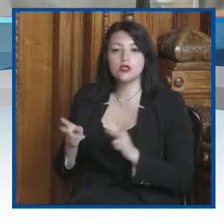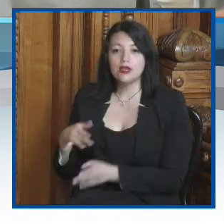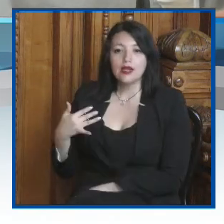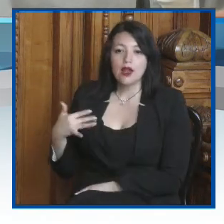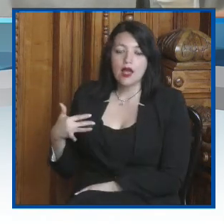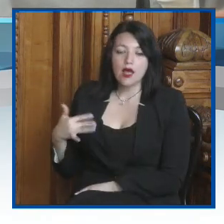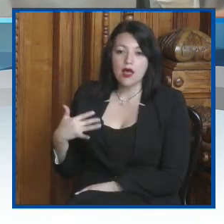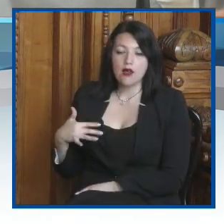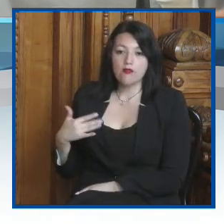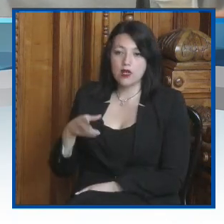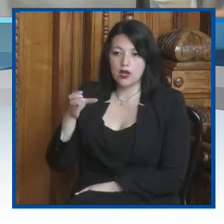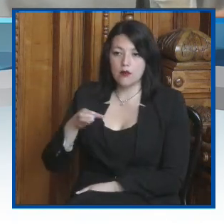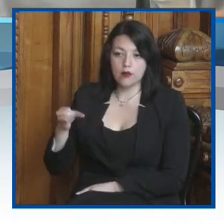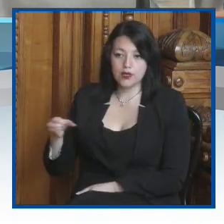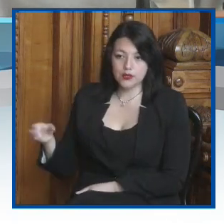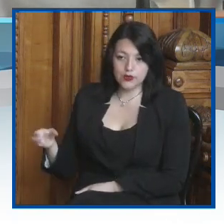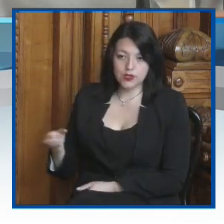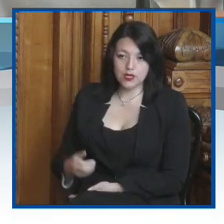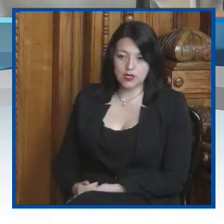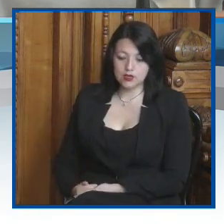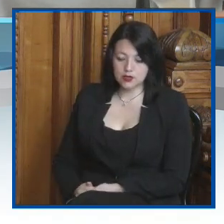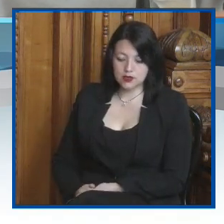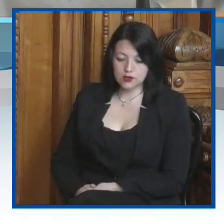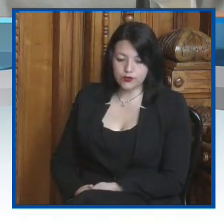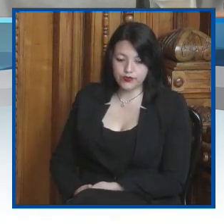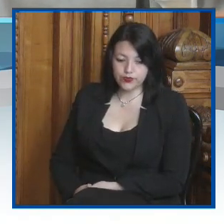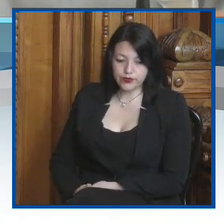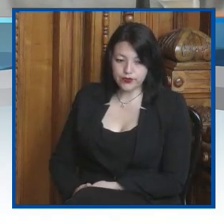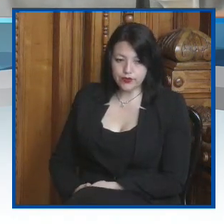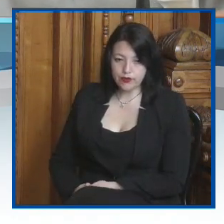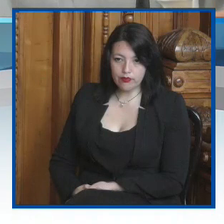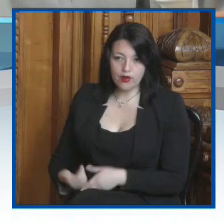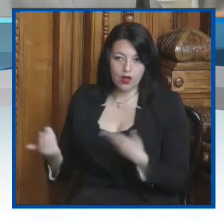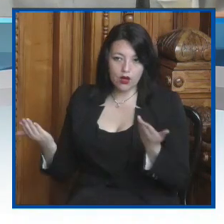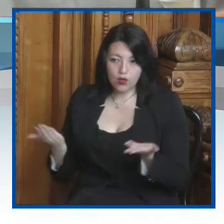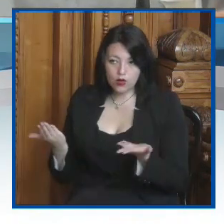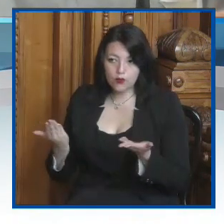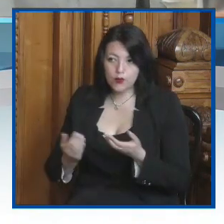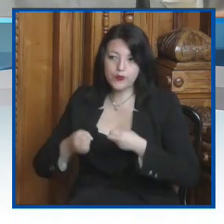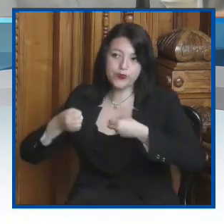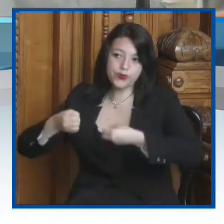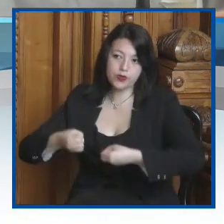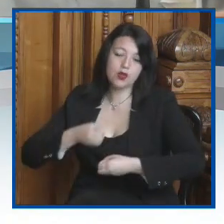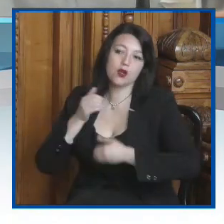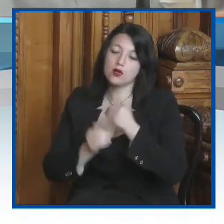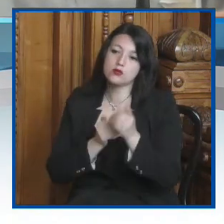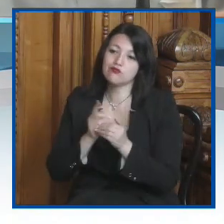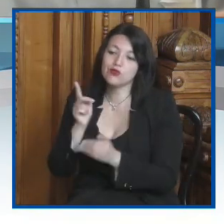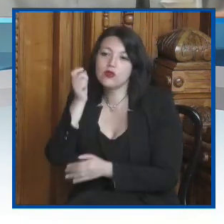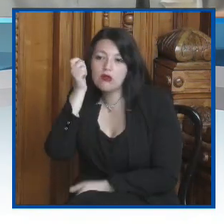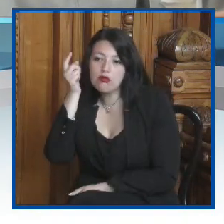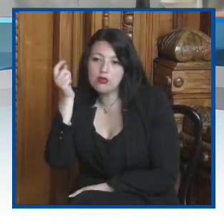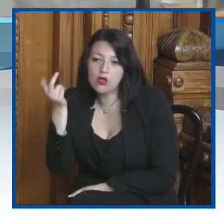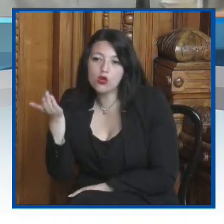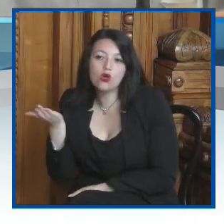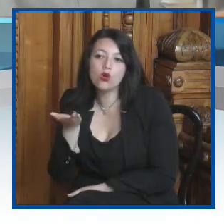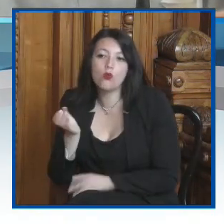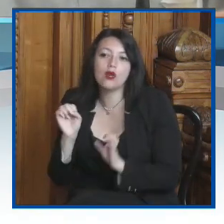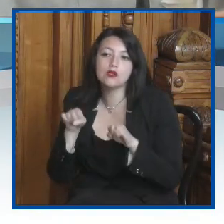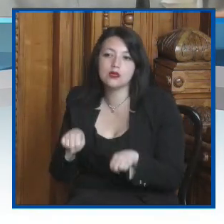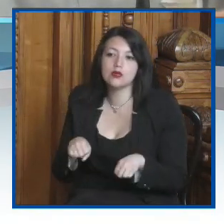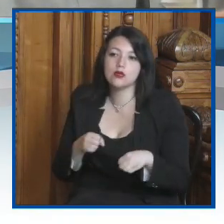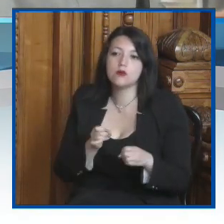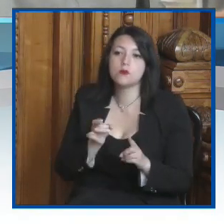personas. Entonces, ¿cómo podemos quedarnos tranquilos si esa persona no entendió por qué afectamos sus derechos?